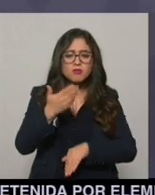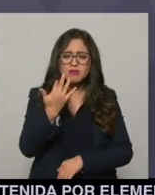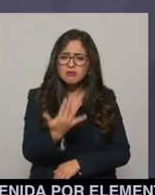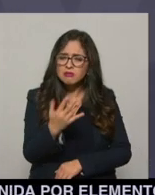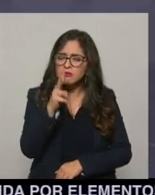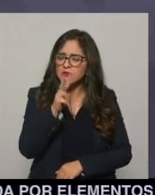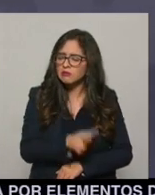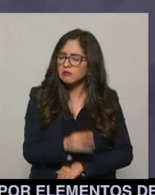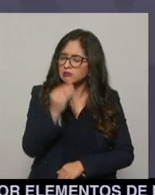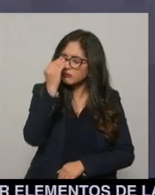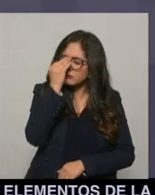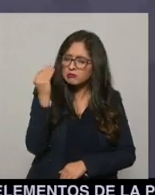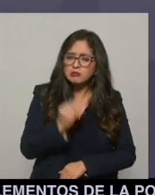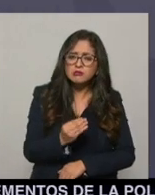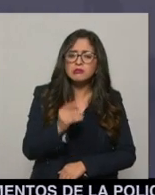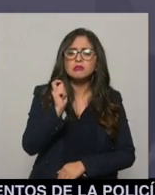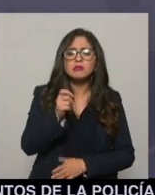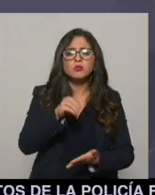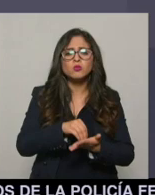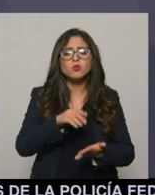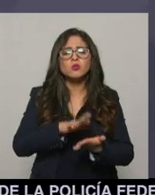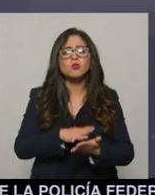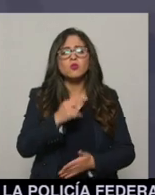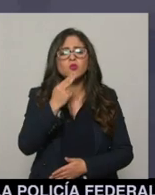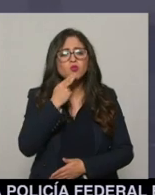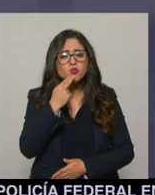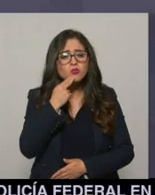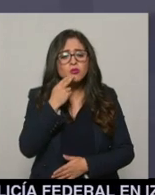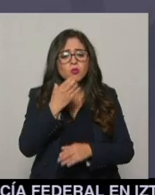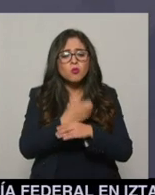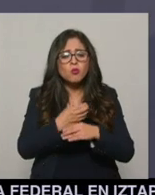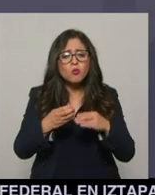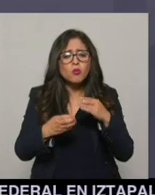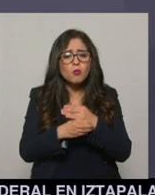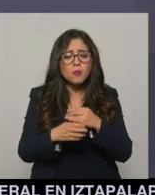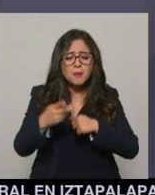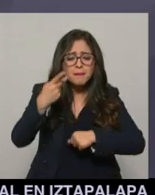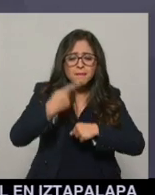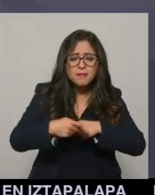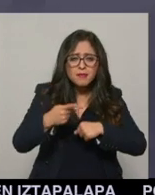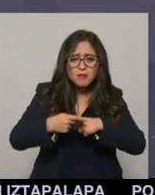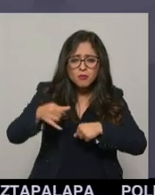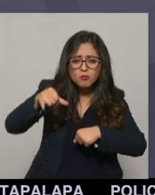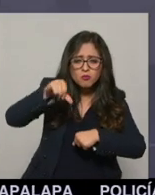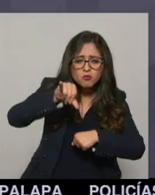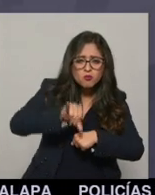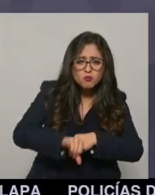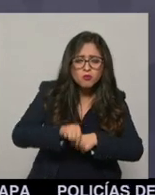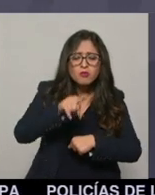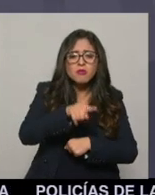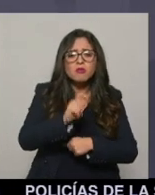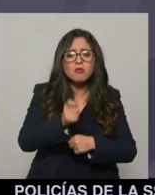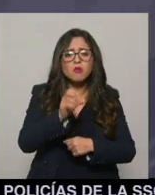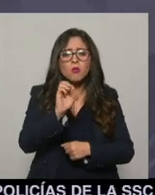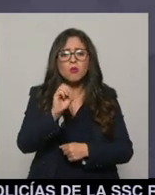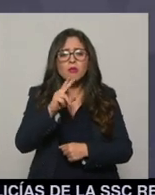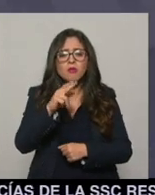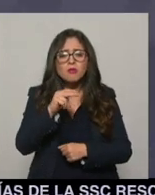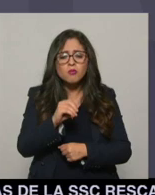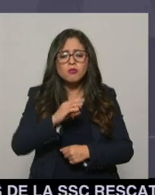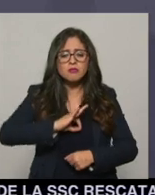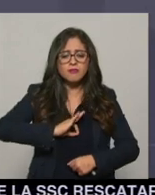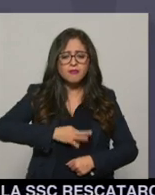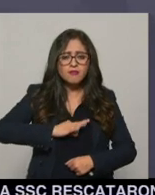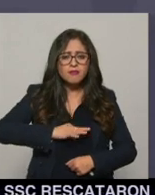completamente aberrante, se contempla el uso de sustancias peligrosas y administrar organismos infecciosos en